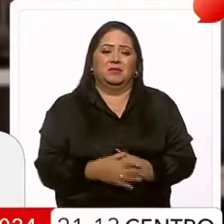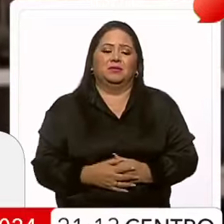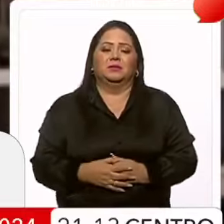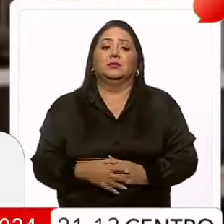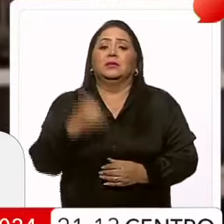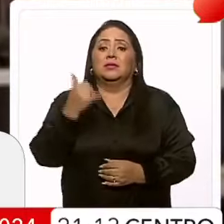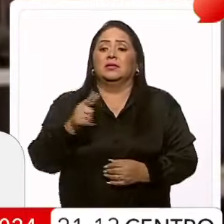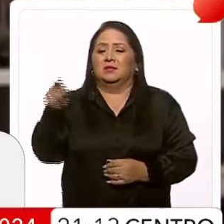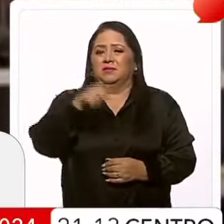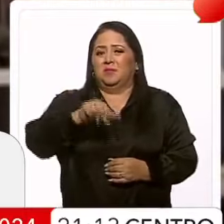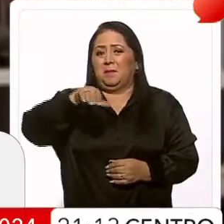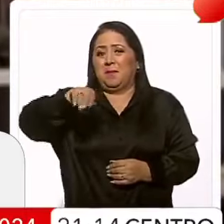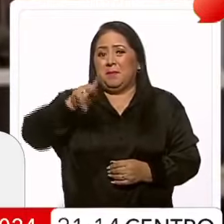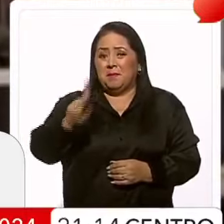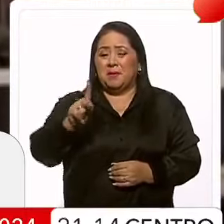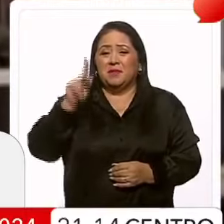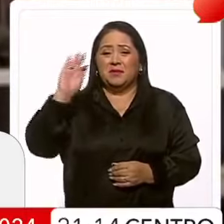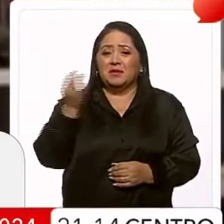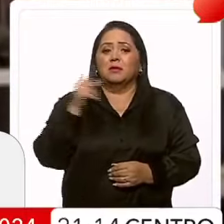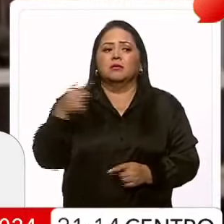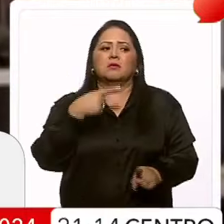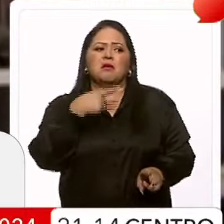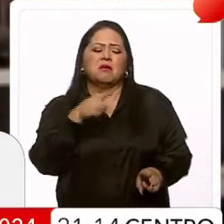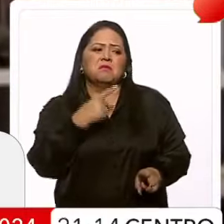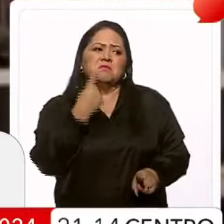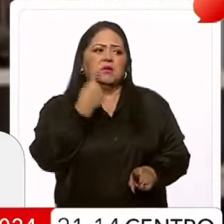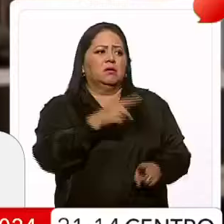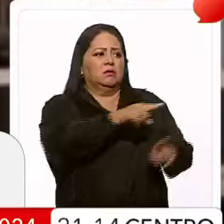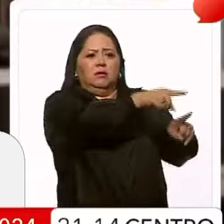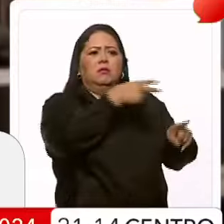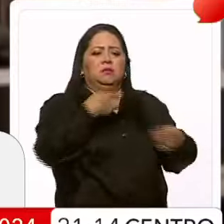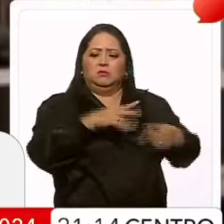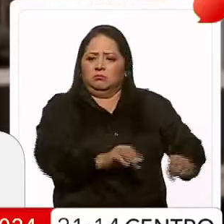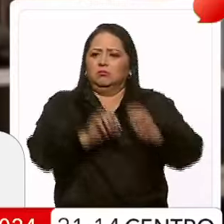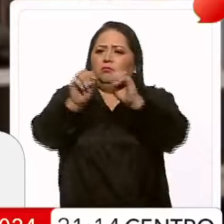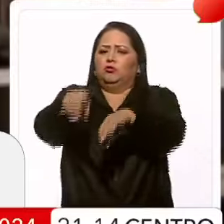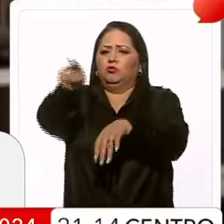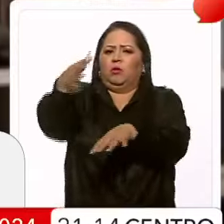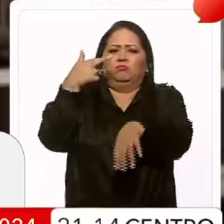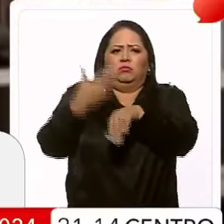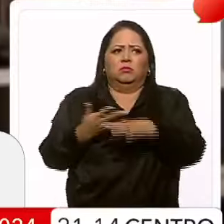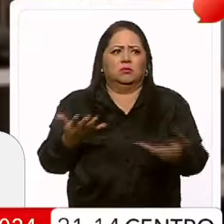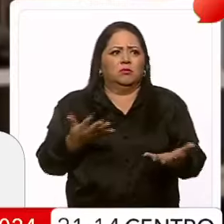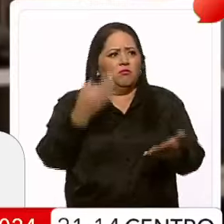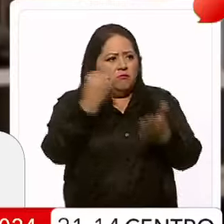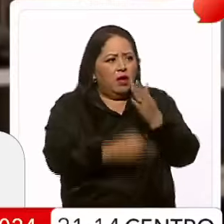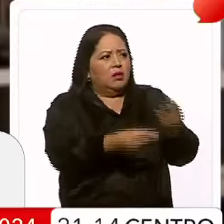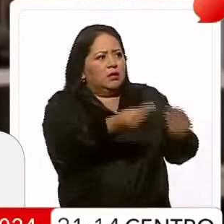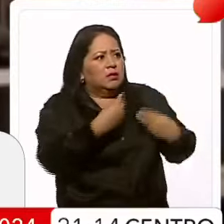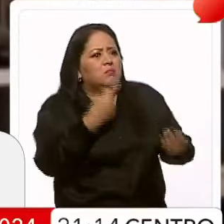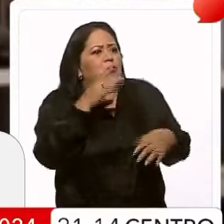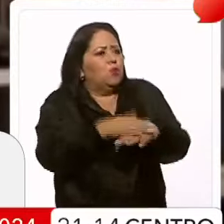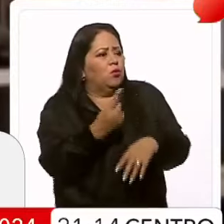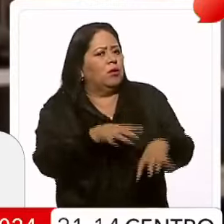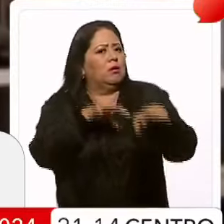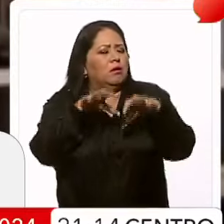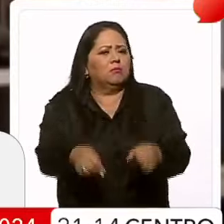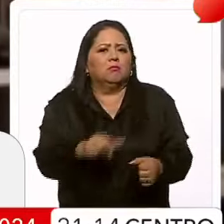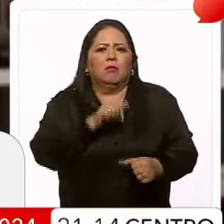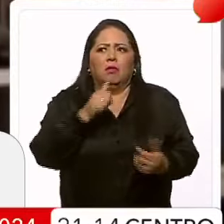los agentes del Ministerio Público Federal se quejan, dice, aquí vienen y nos los avientan y no nos dan elementos ni nada,